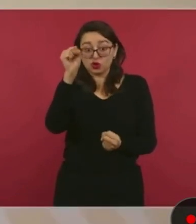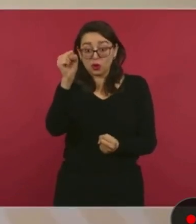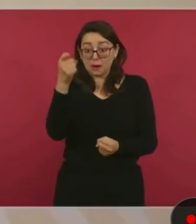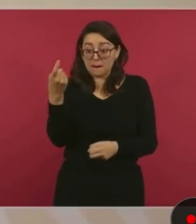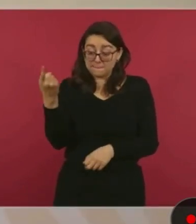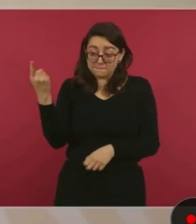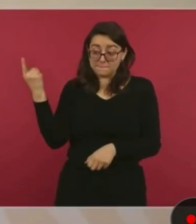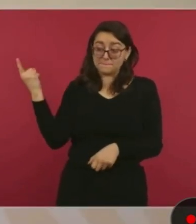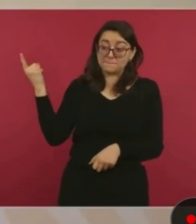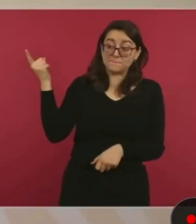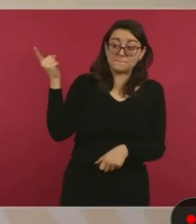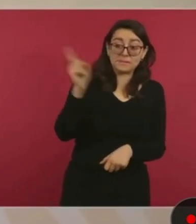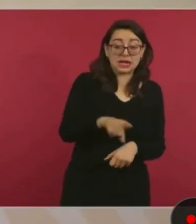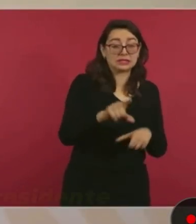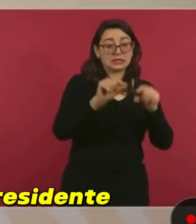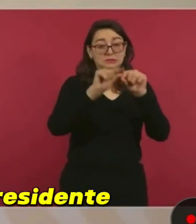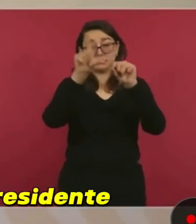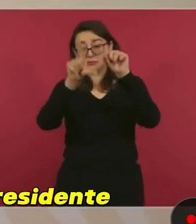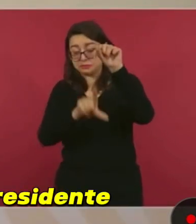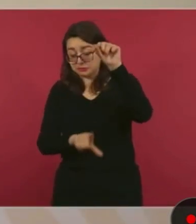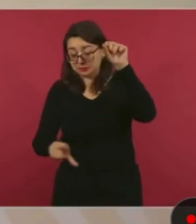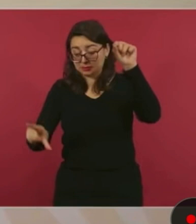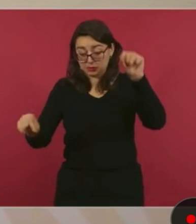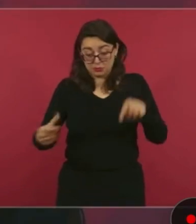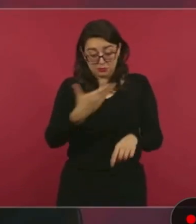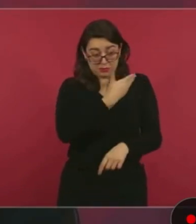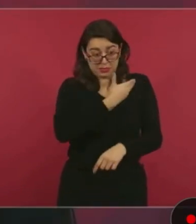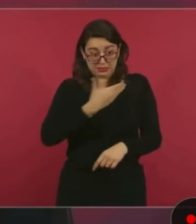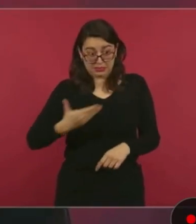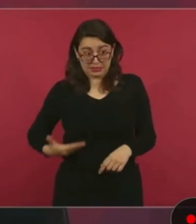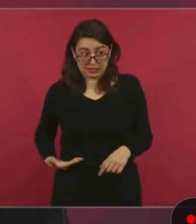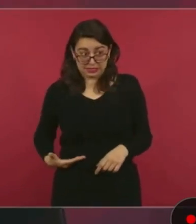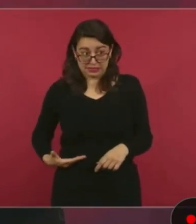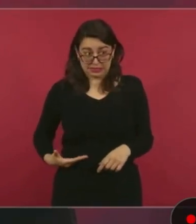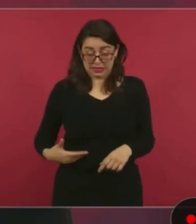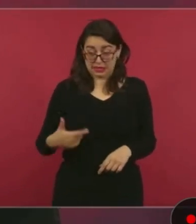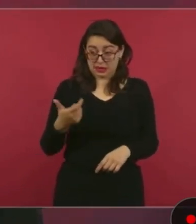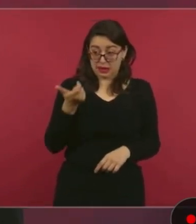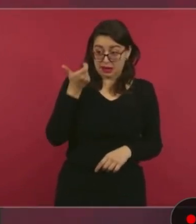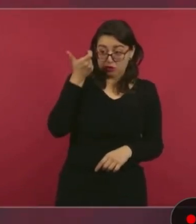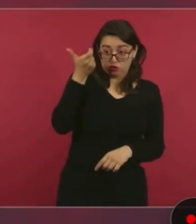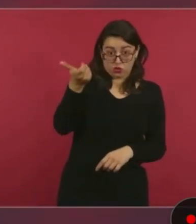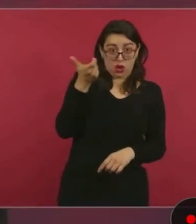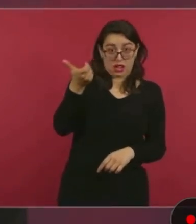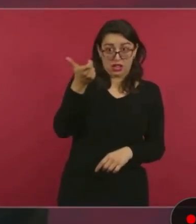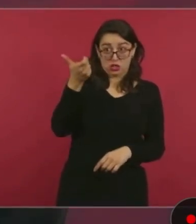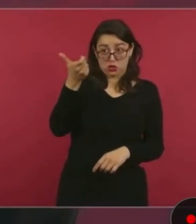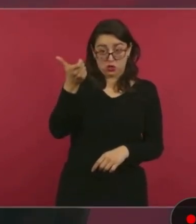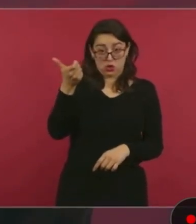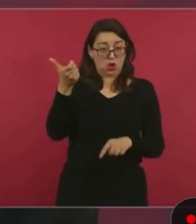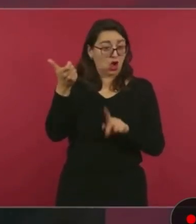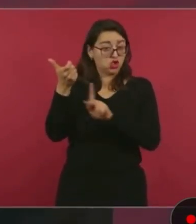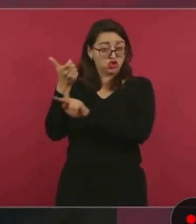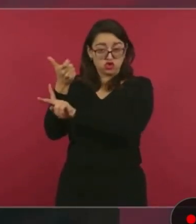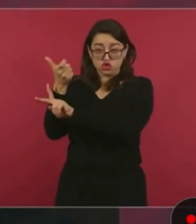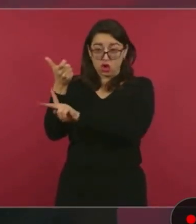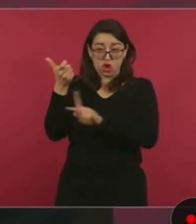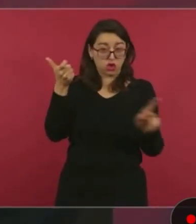establezca que nadie puede ganar más que el presidente y ellos, con una marrullería,